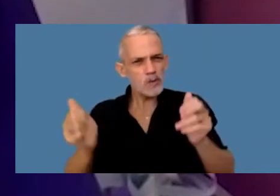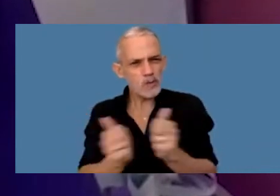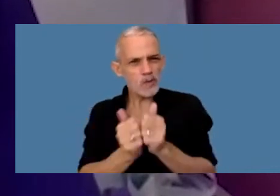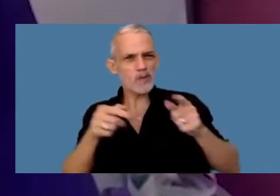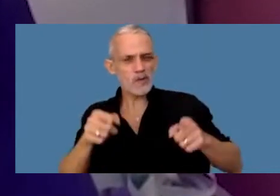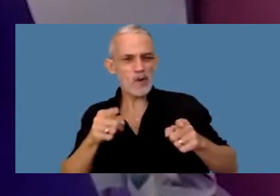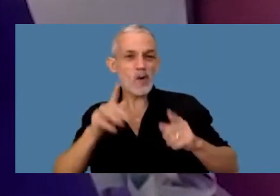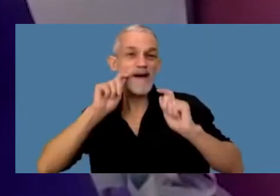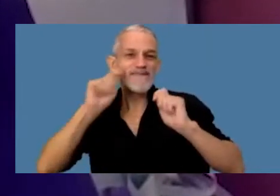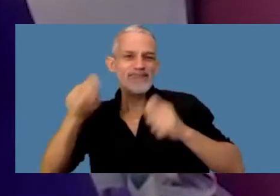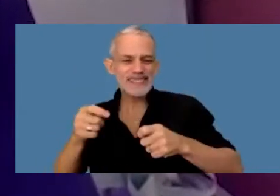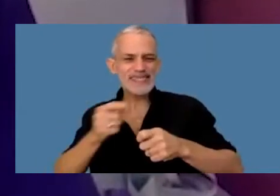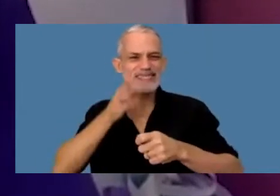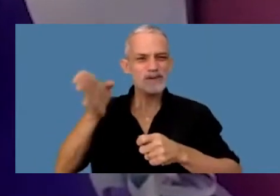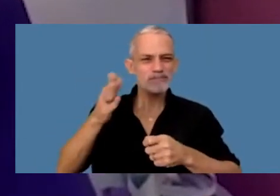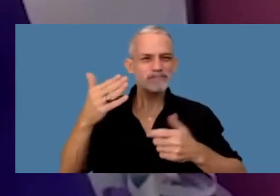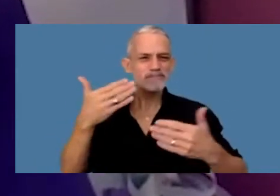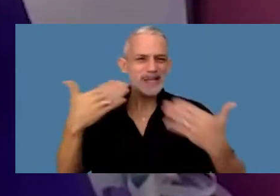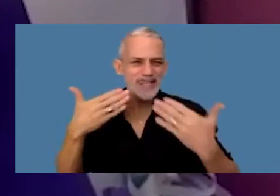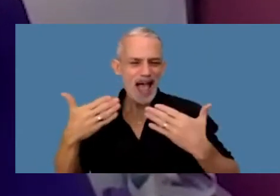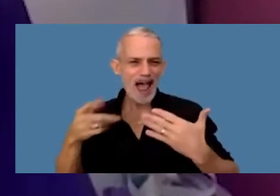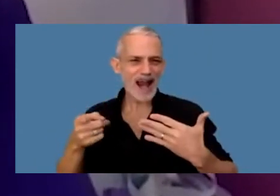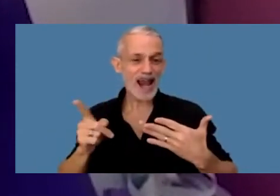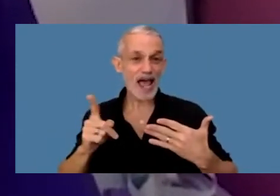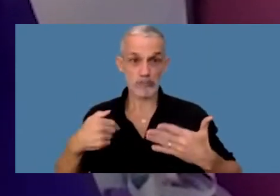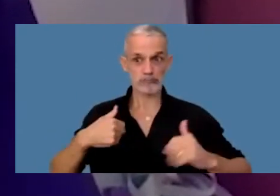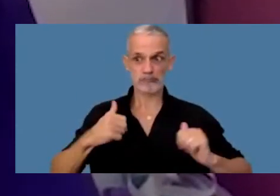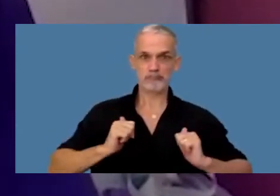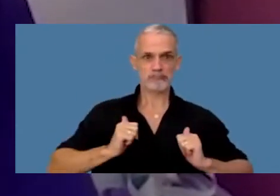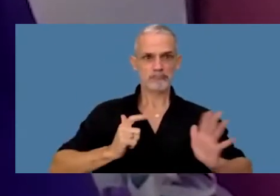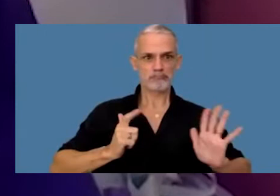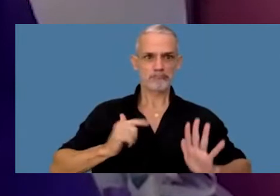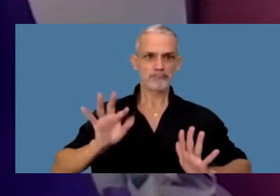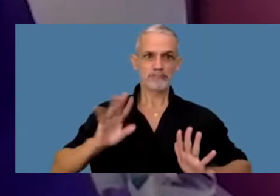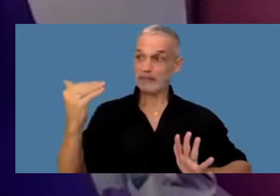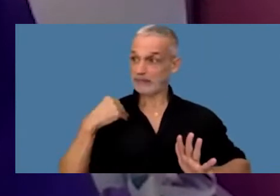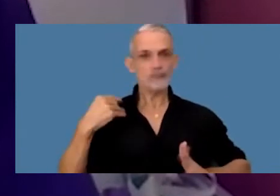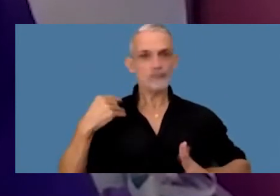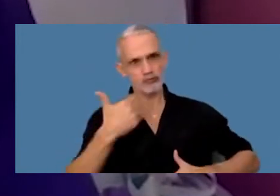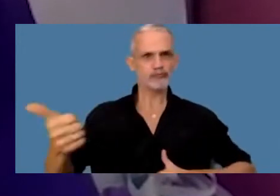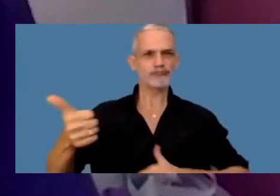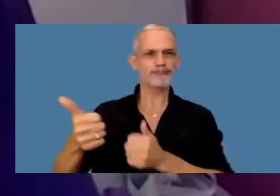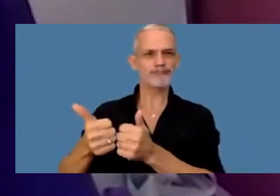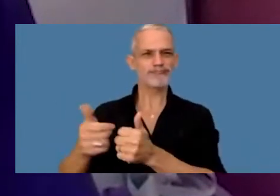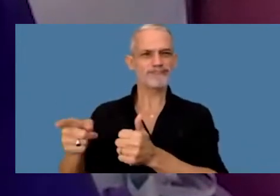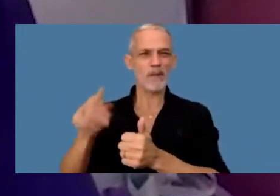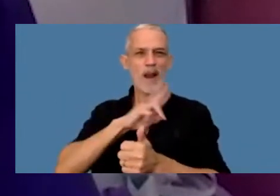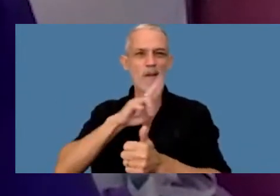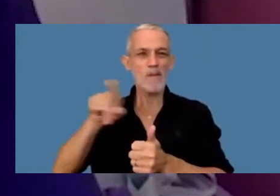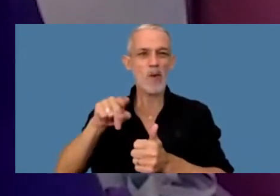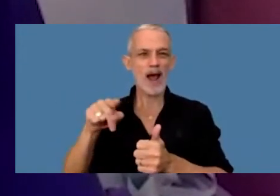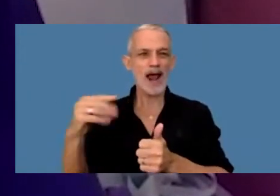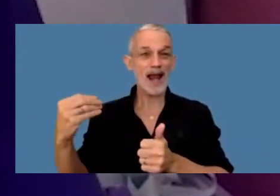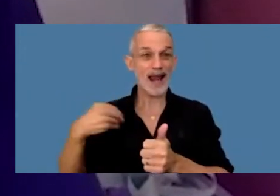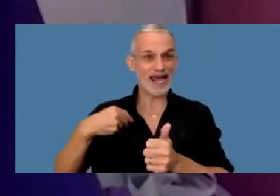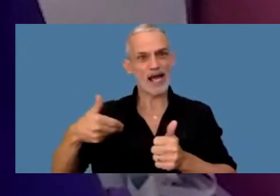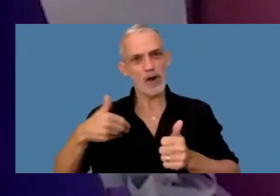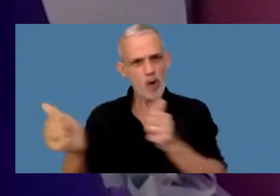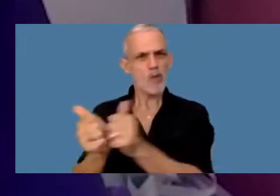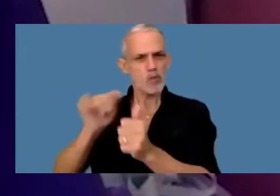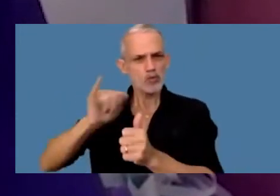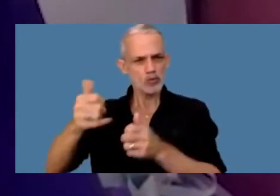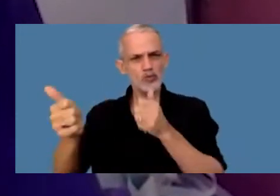del parto, del posparto, tener conocimientos, si podemos, de lactancia, de crianza.